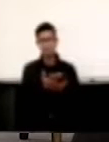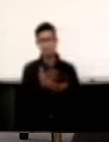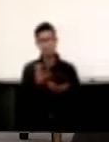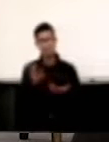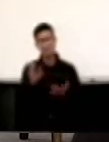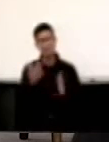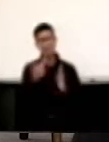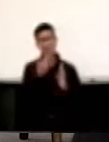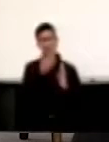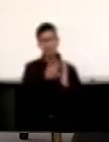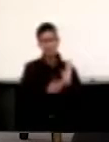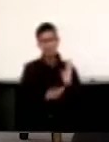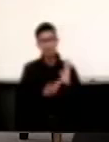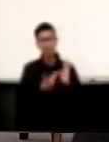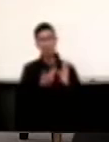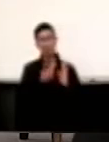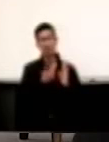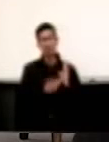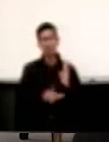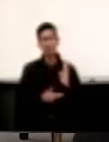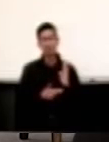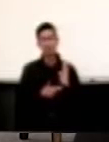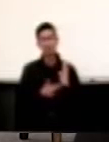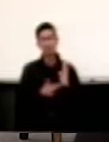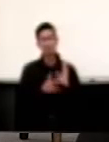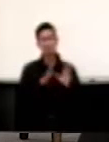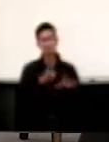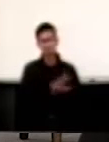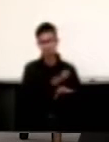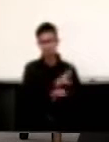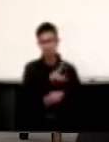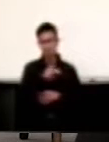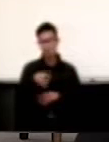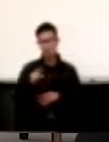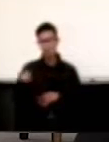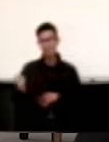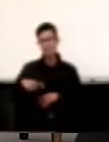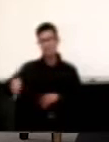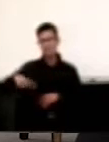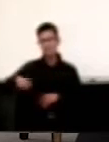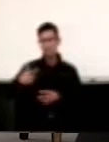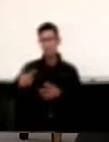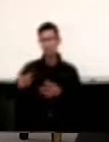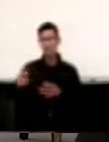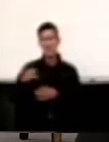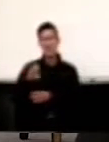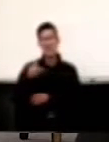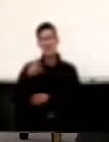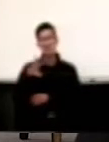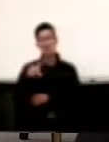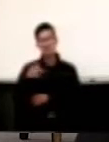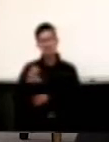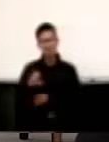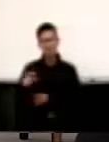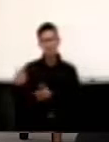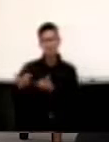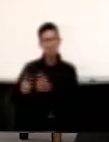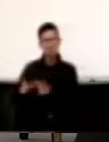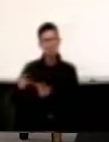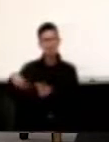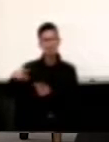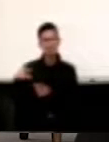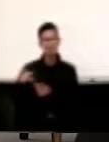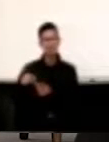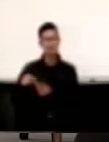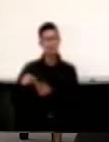son de comportamientos de las élites, ¿no? Creo yo que eso quizás por ahí vendría la confianza